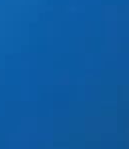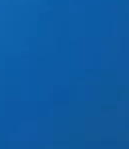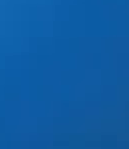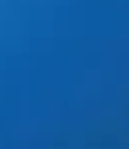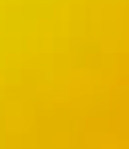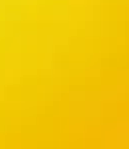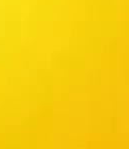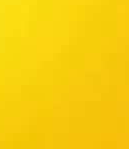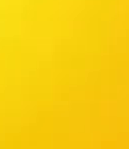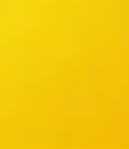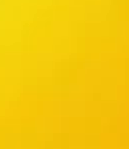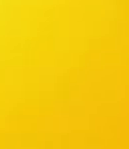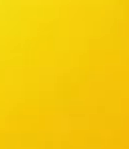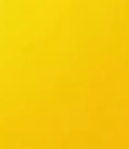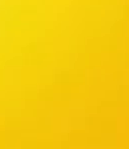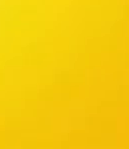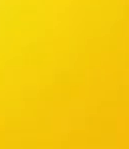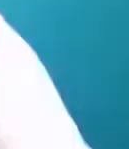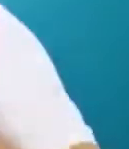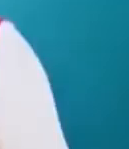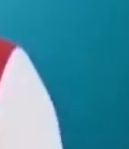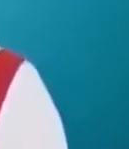Luca, Luca,